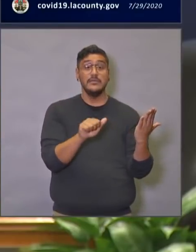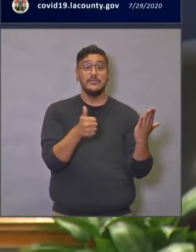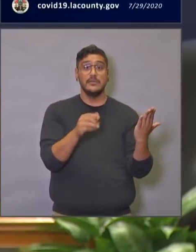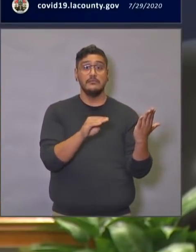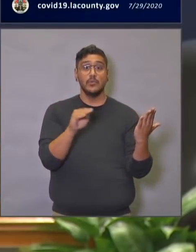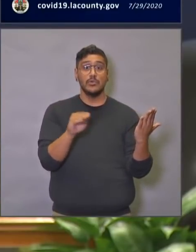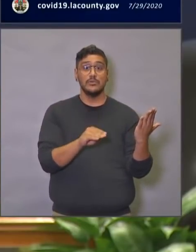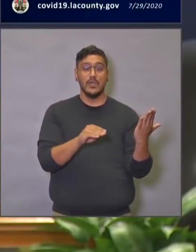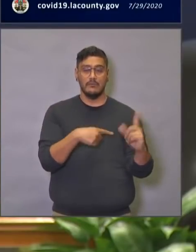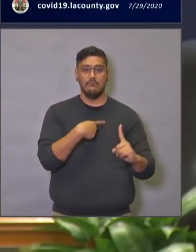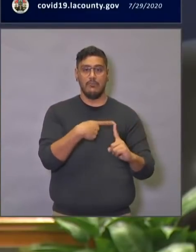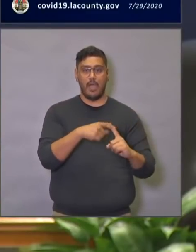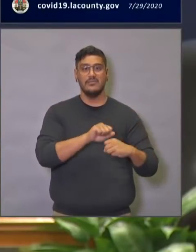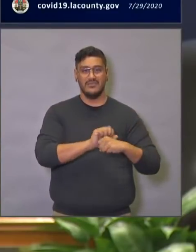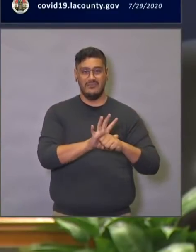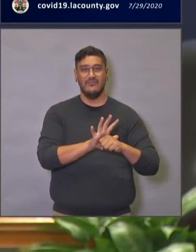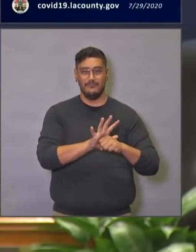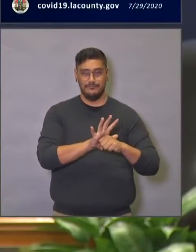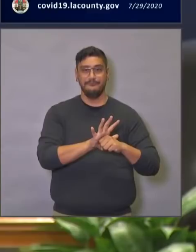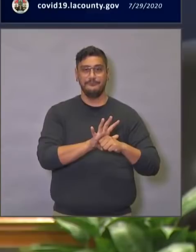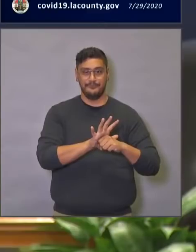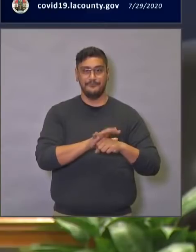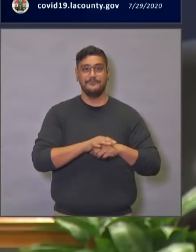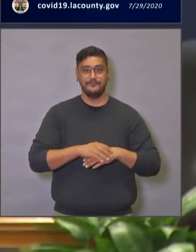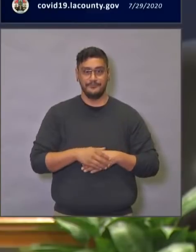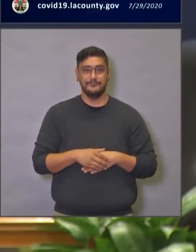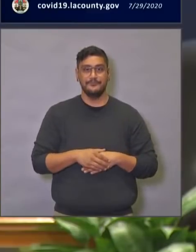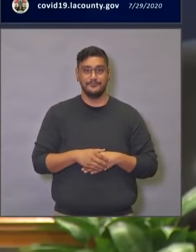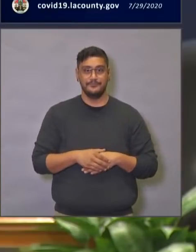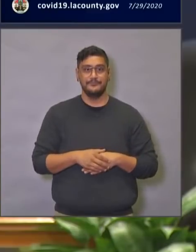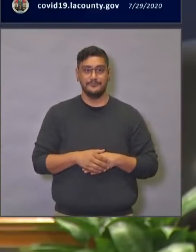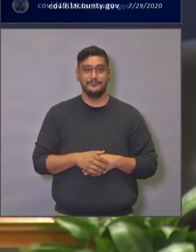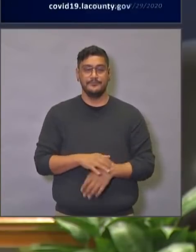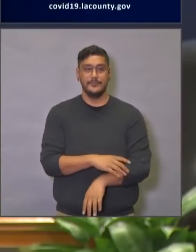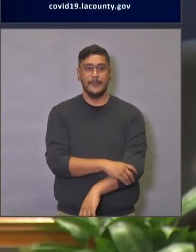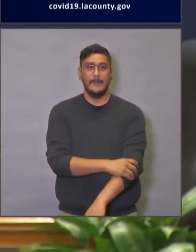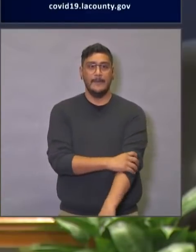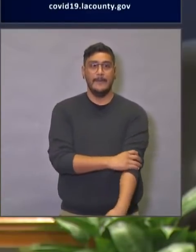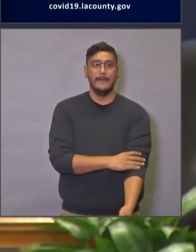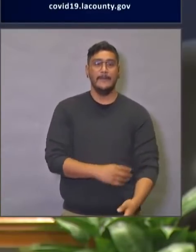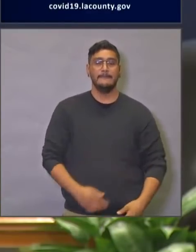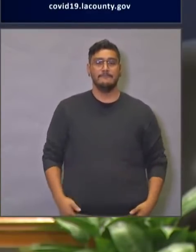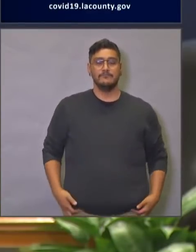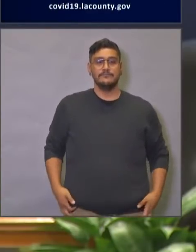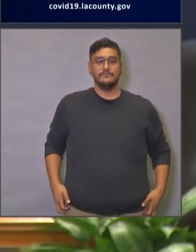10% fueron positivas. Next slide, please.